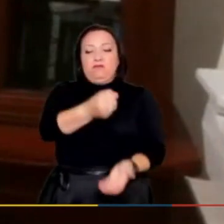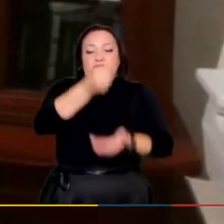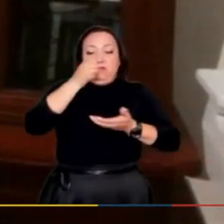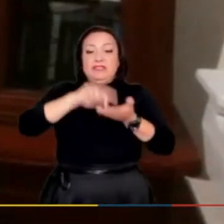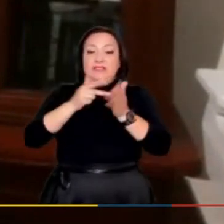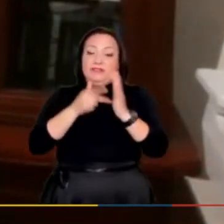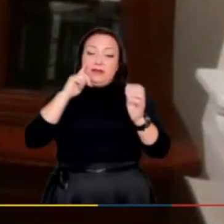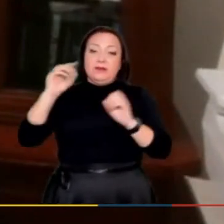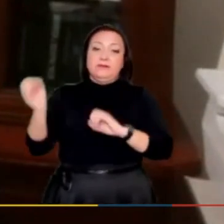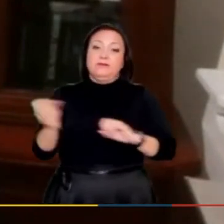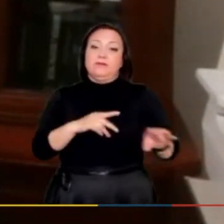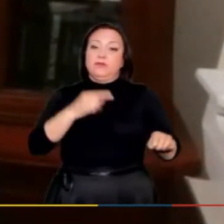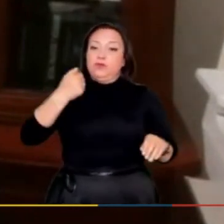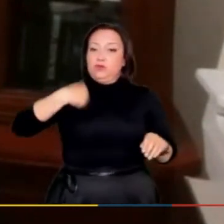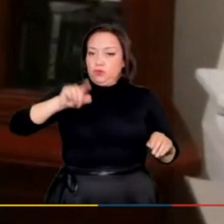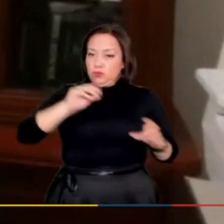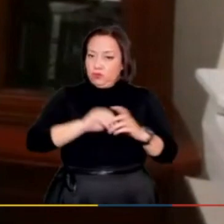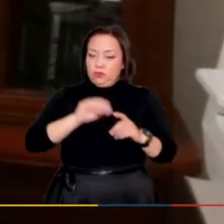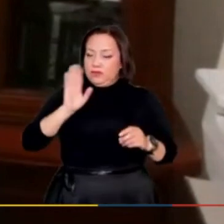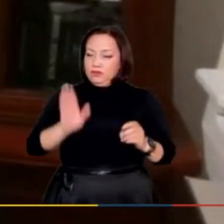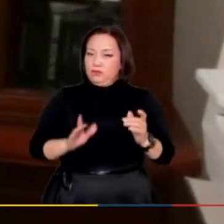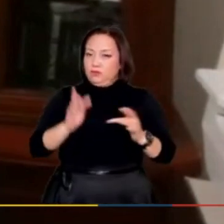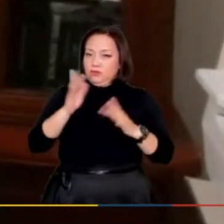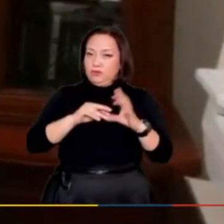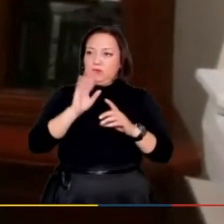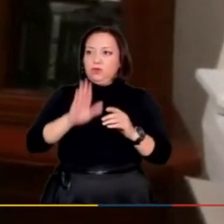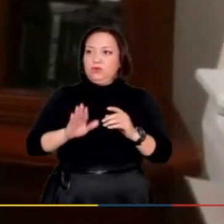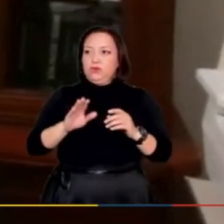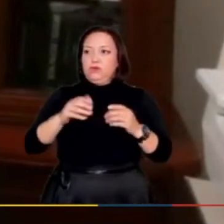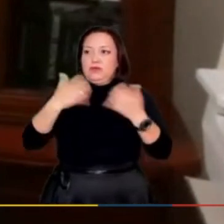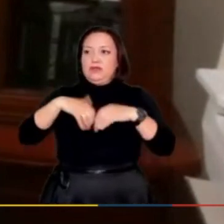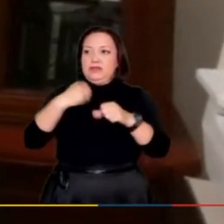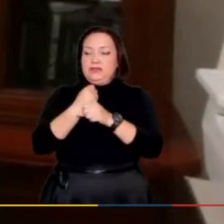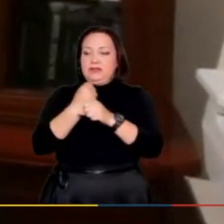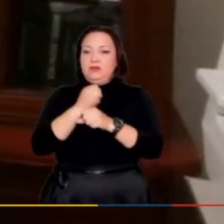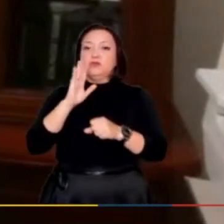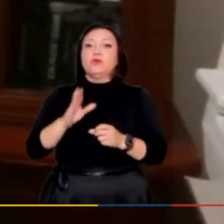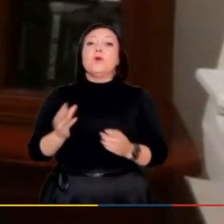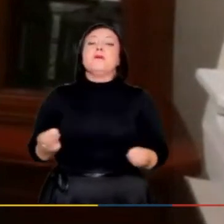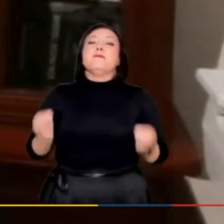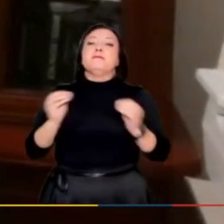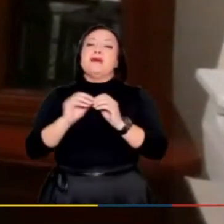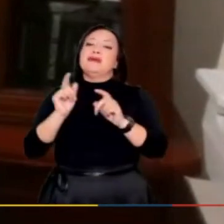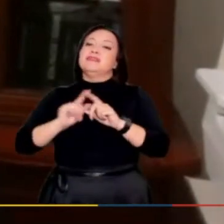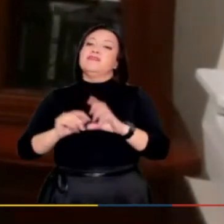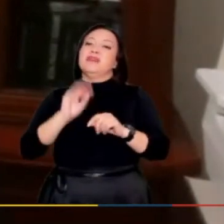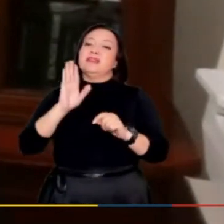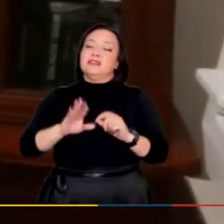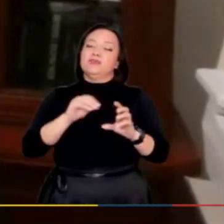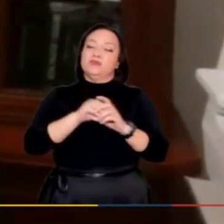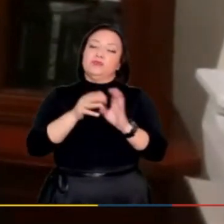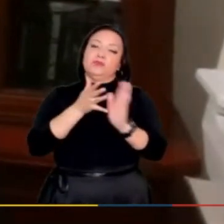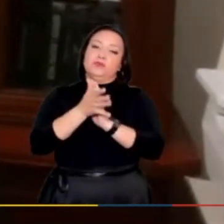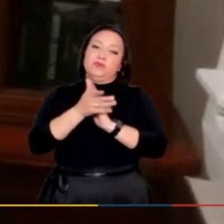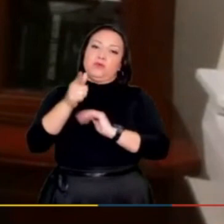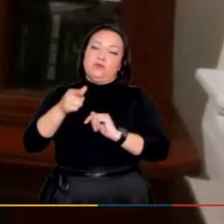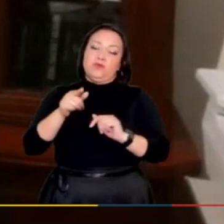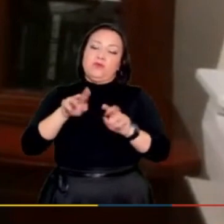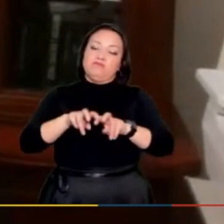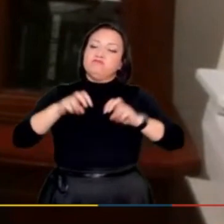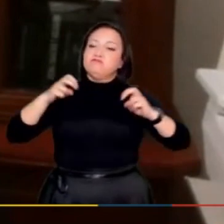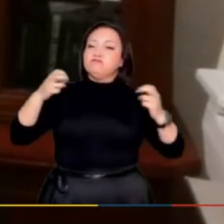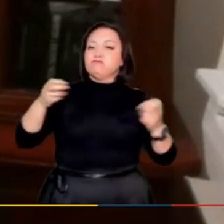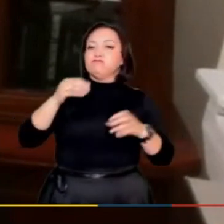parte del exportador en la operación. Pero a pesar de esta pifia por parte del tribunal, como